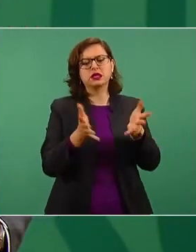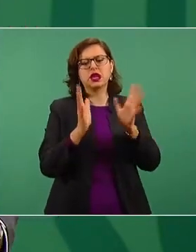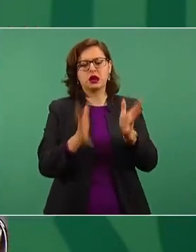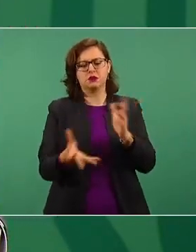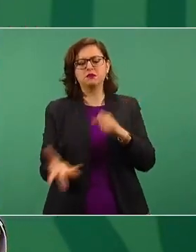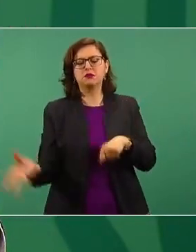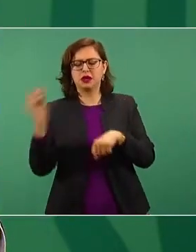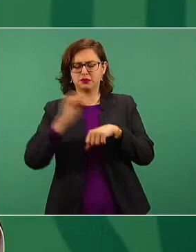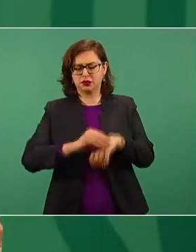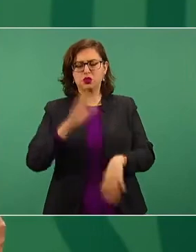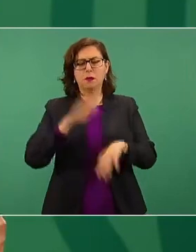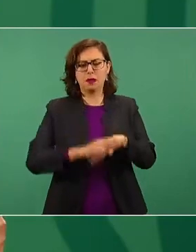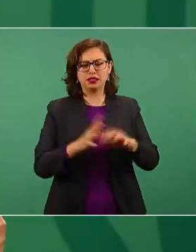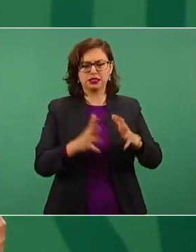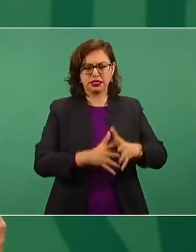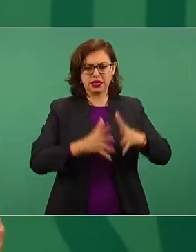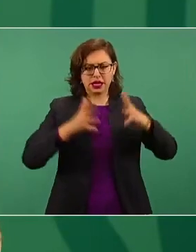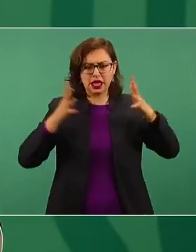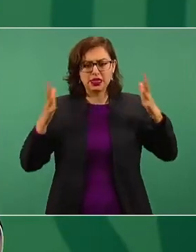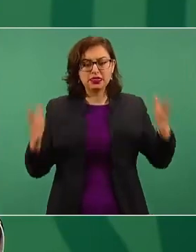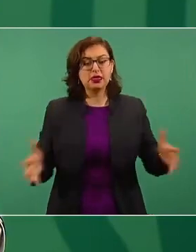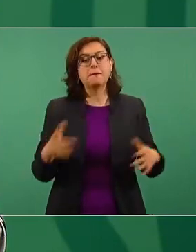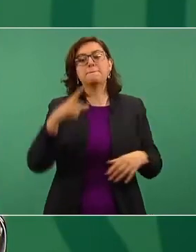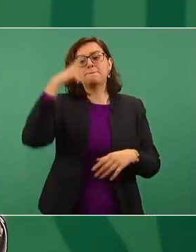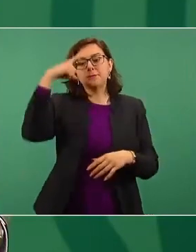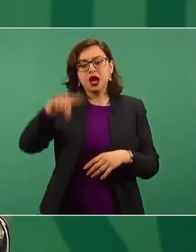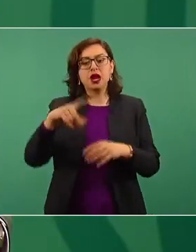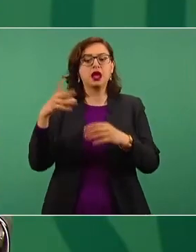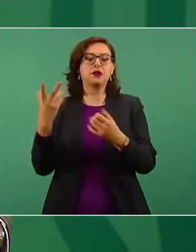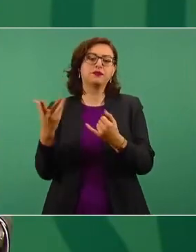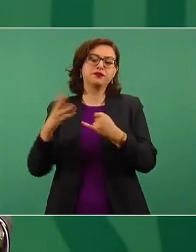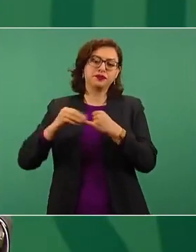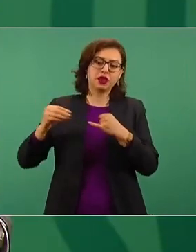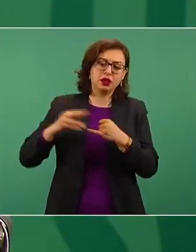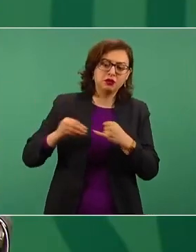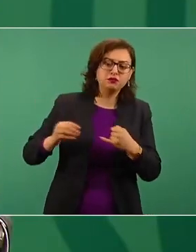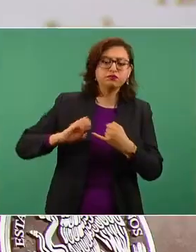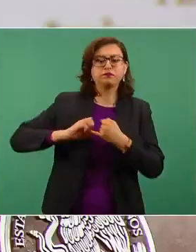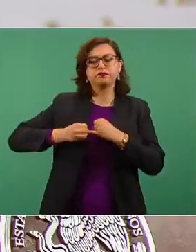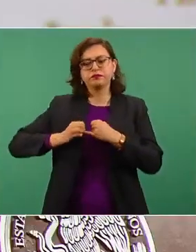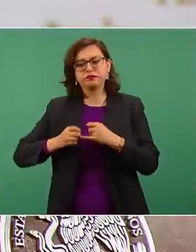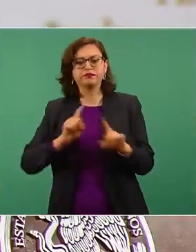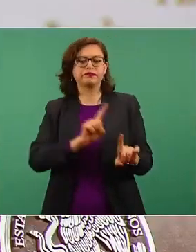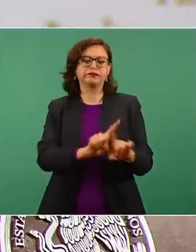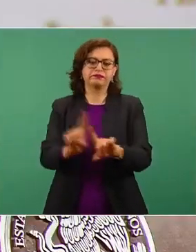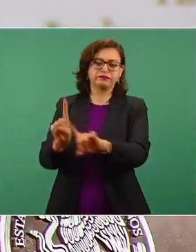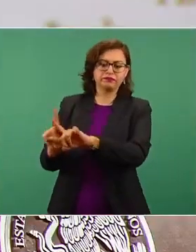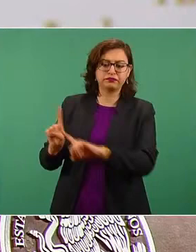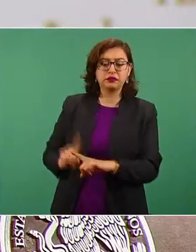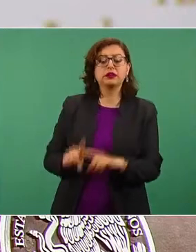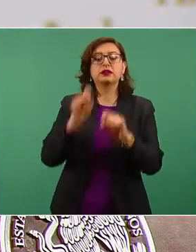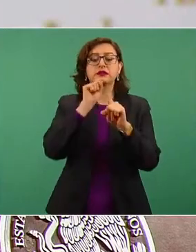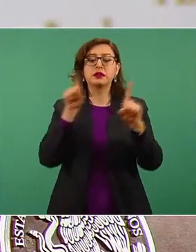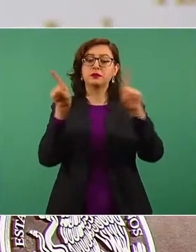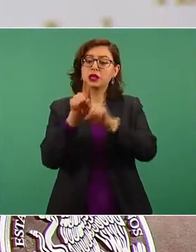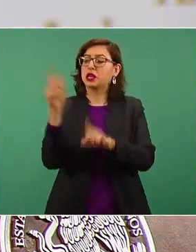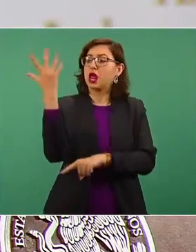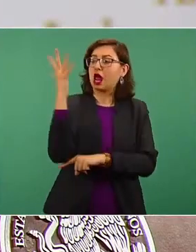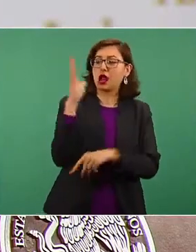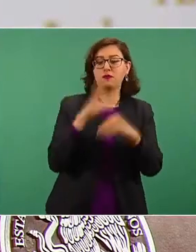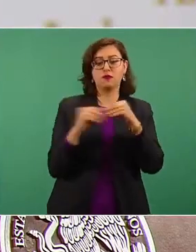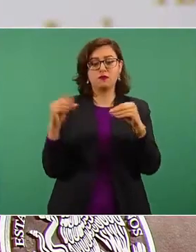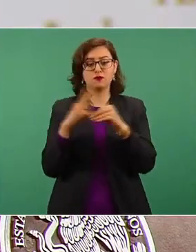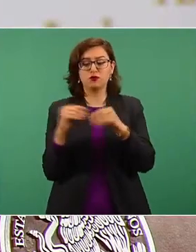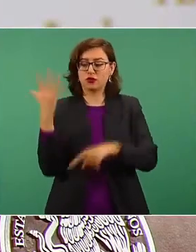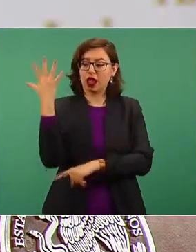de cultivos básicos, pero también para la siembra de árboles frutales y